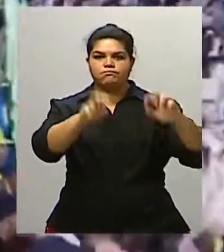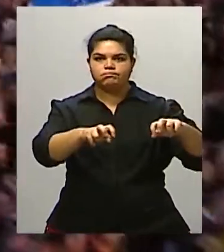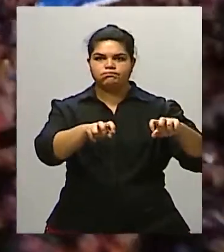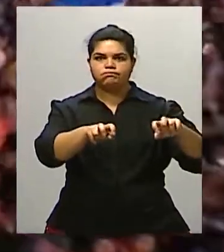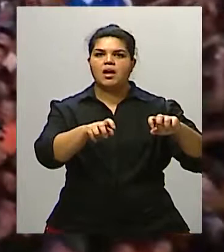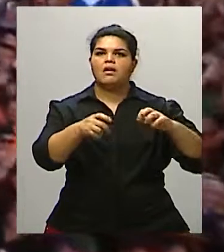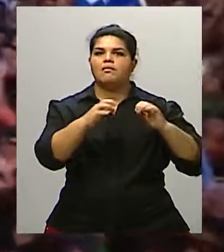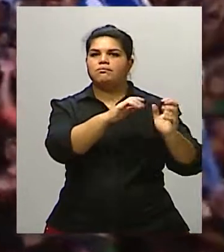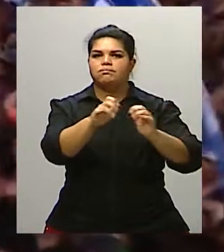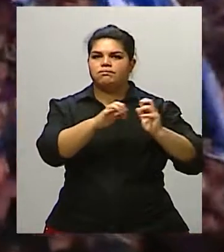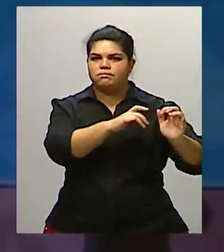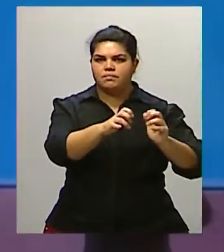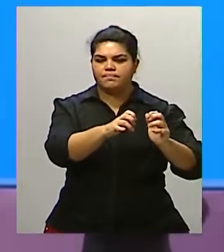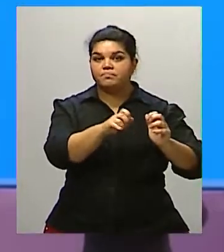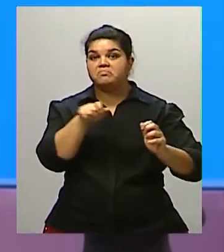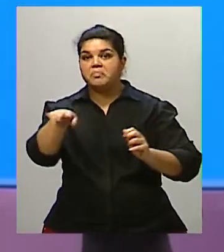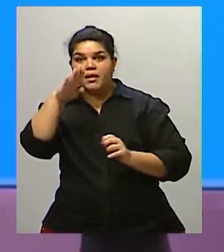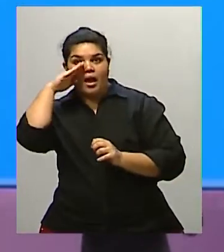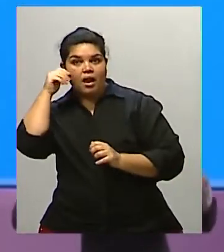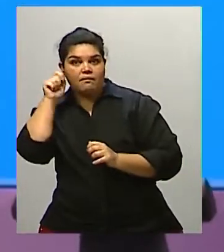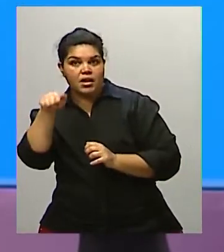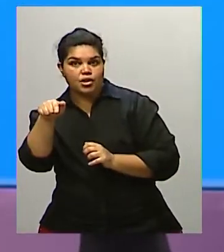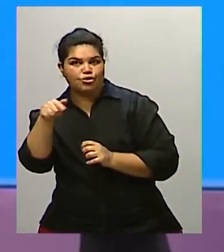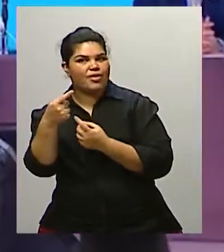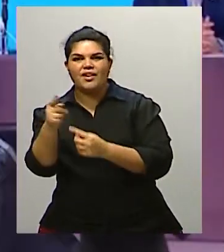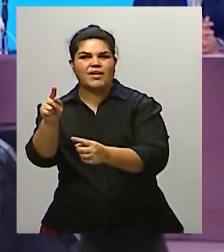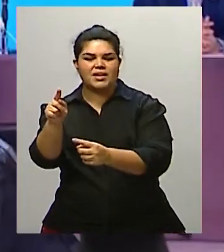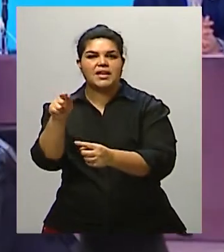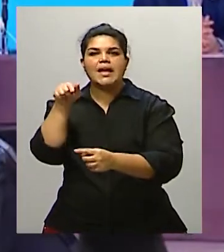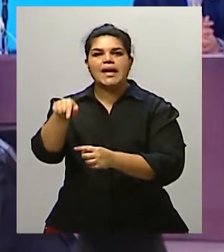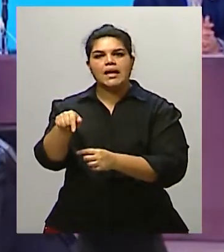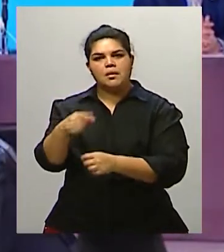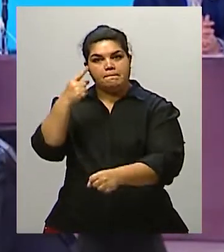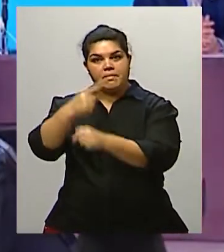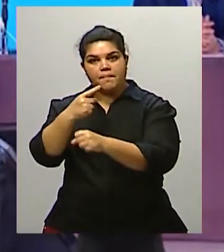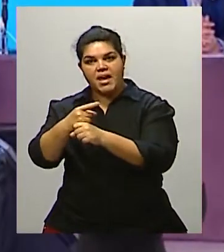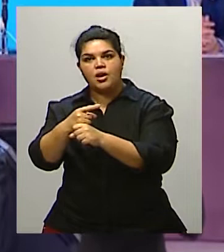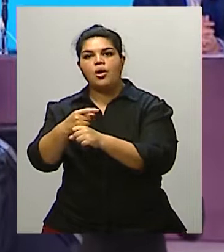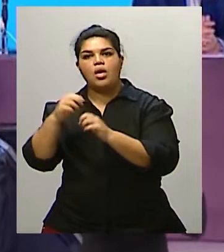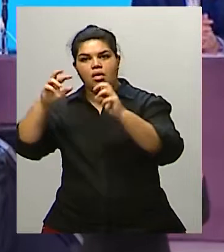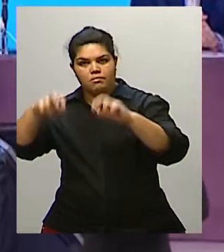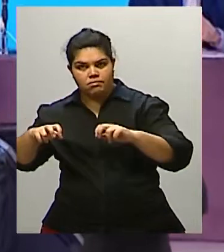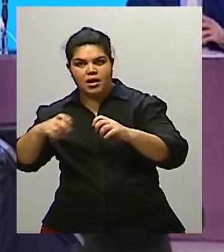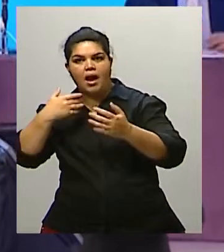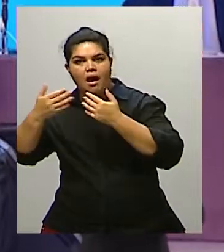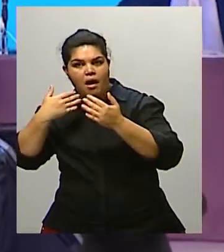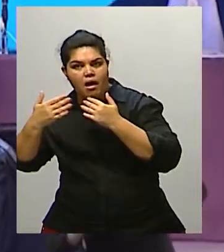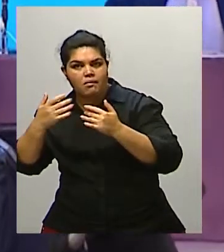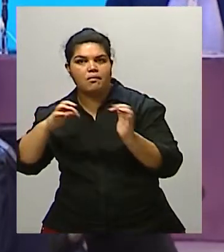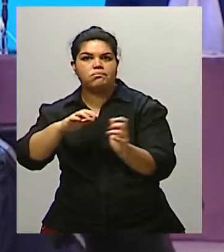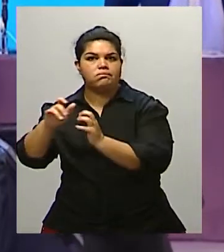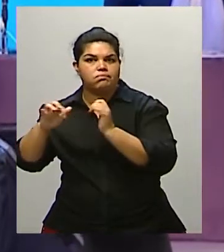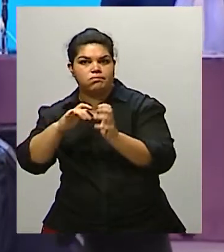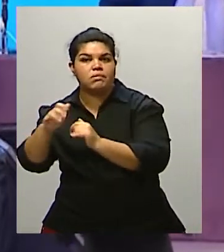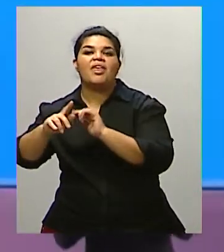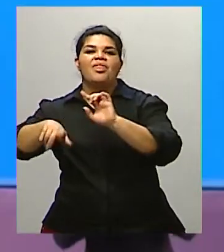Alberto es una idea de un consenso más tradicional que a partir del diálogo va a surgir el consenso. Lo que pasa es que en situaciones